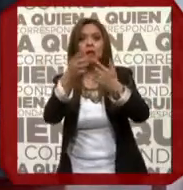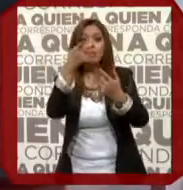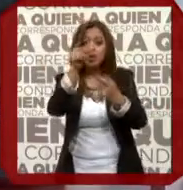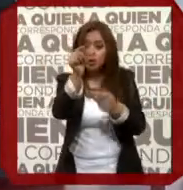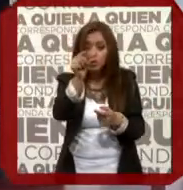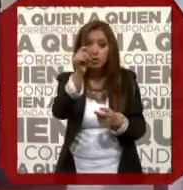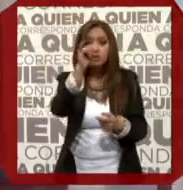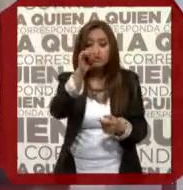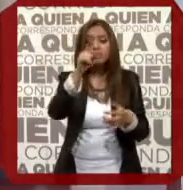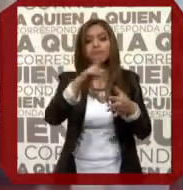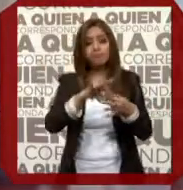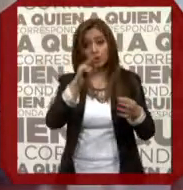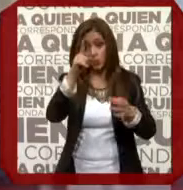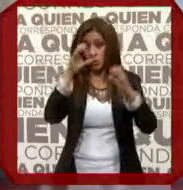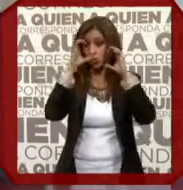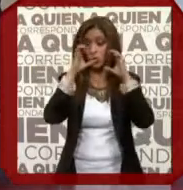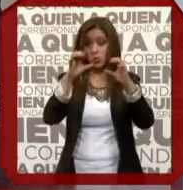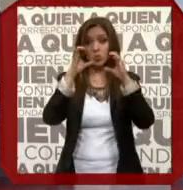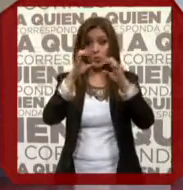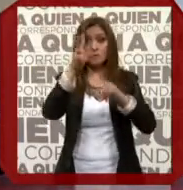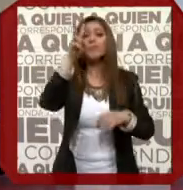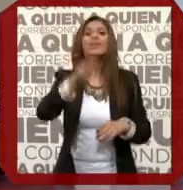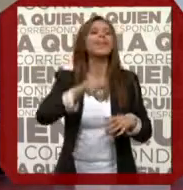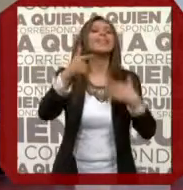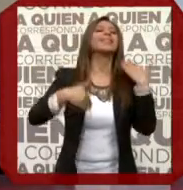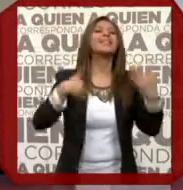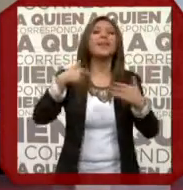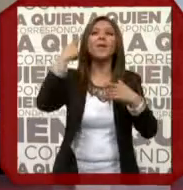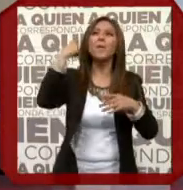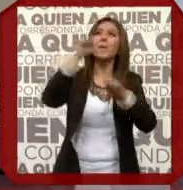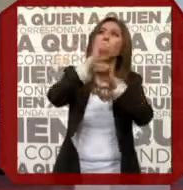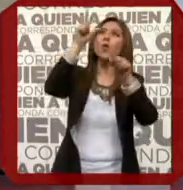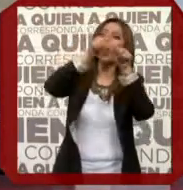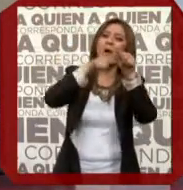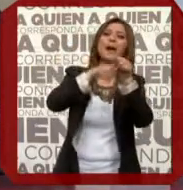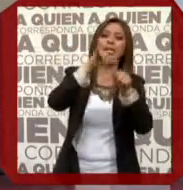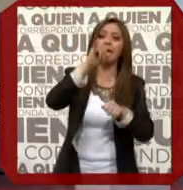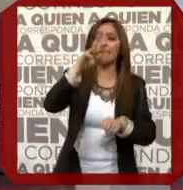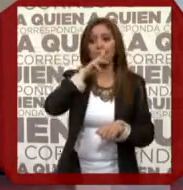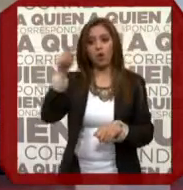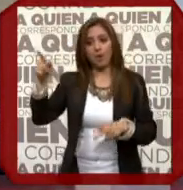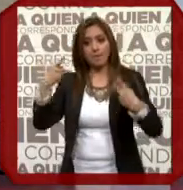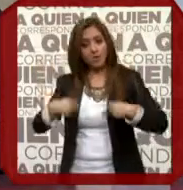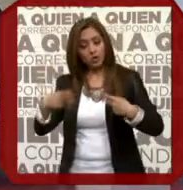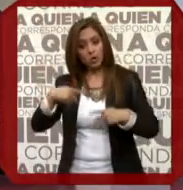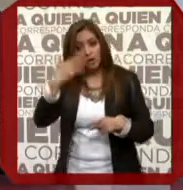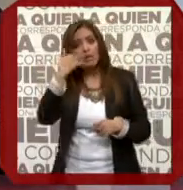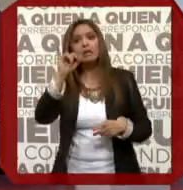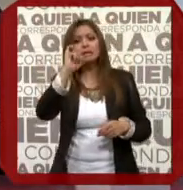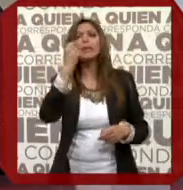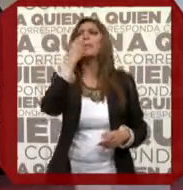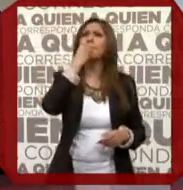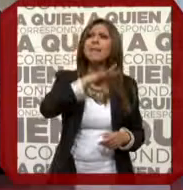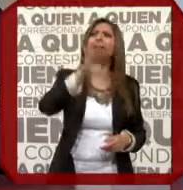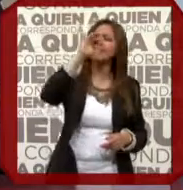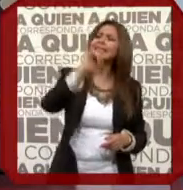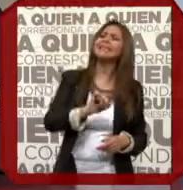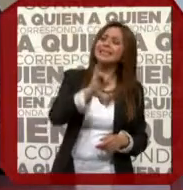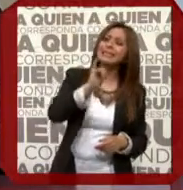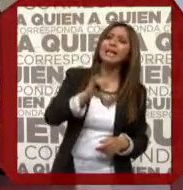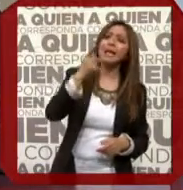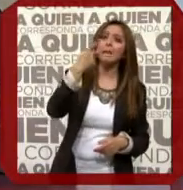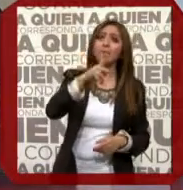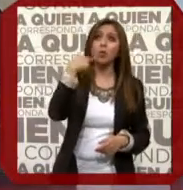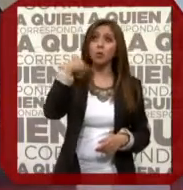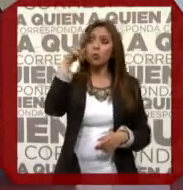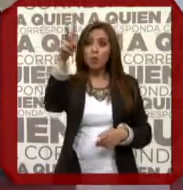Así. Ojo y cuidado, son muy divertidos. Déjeselos a los profesionales. Es que se ven muy lindos. Sí, si usted los prende no los alcanza a ver,